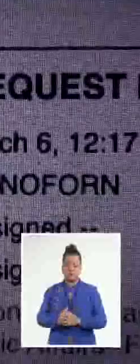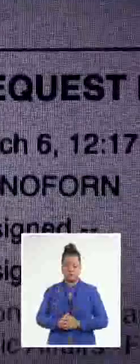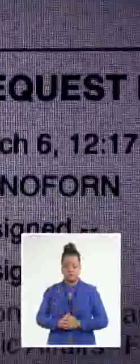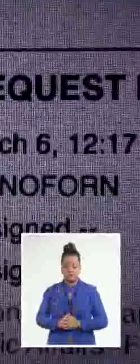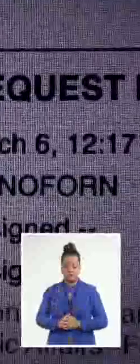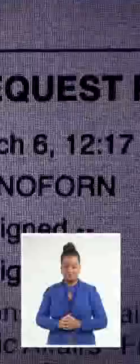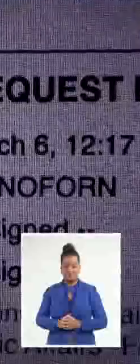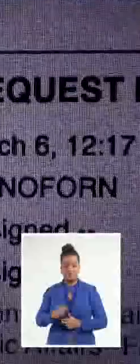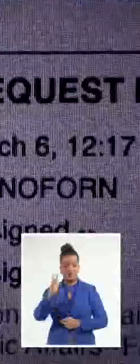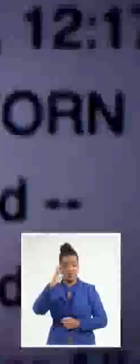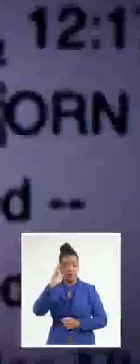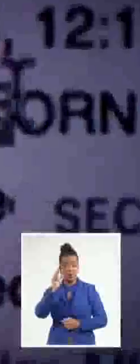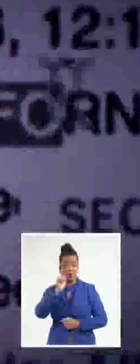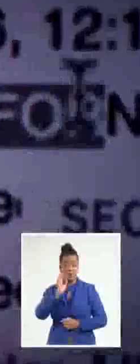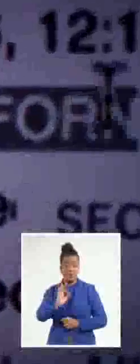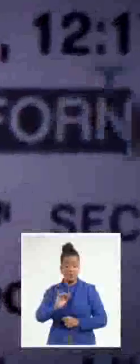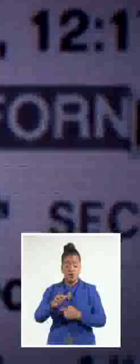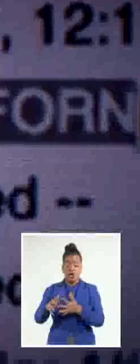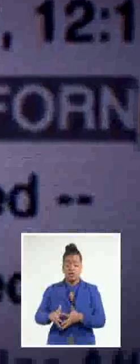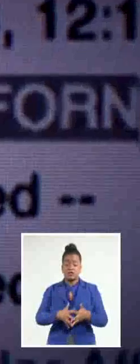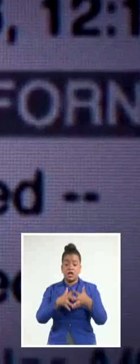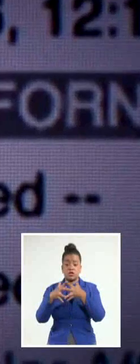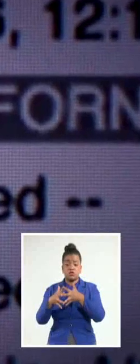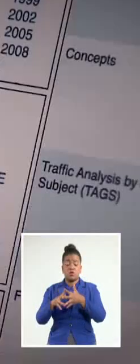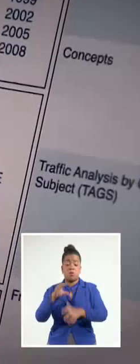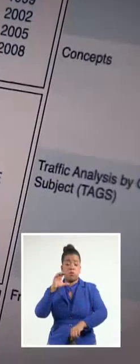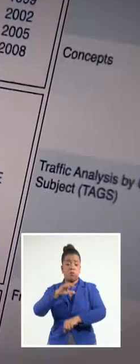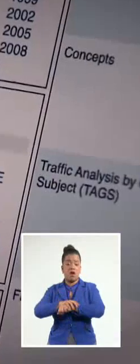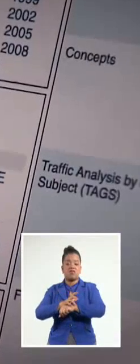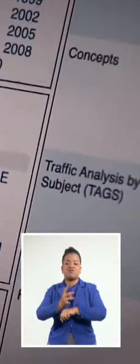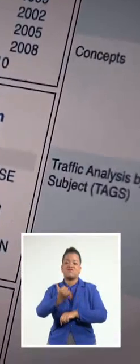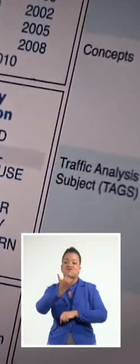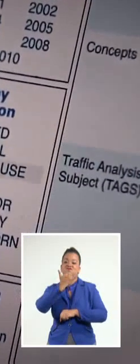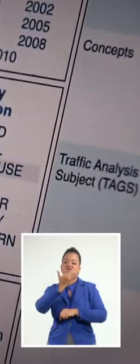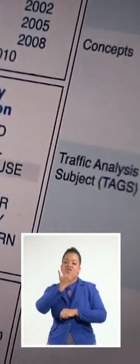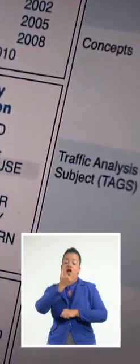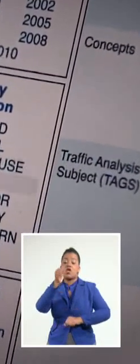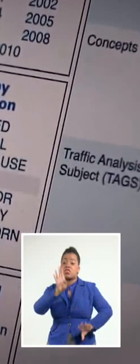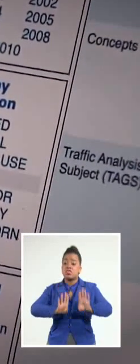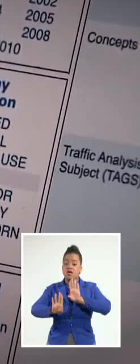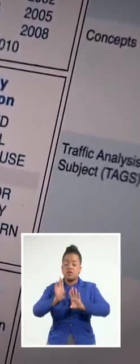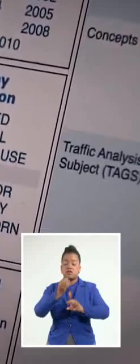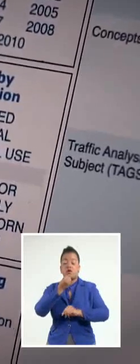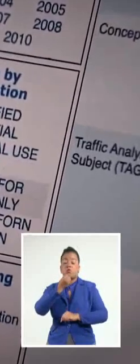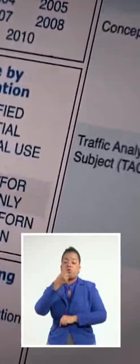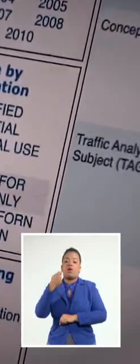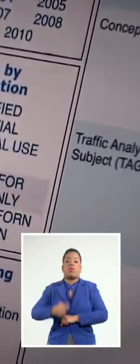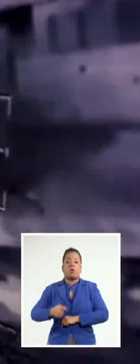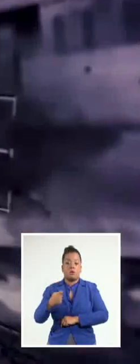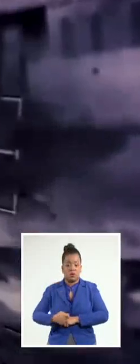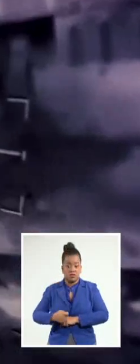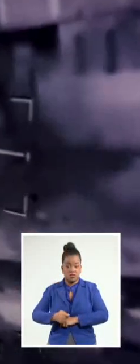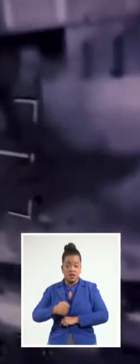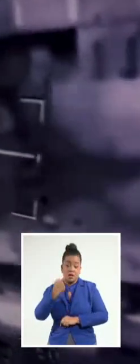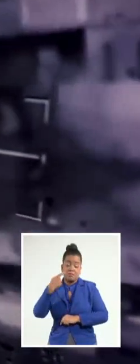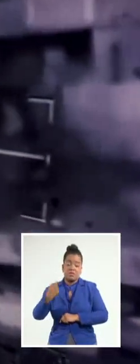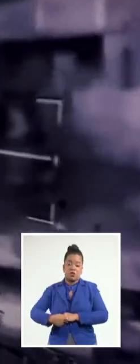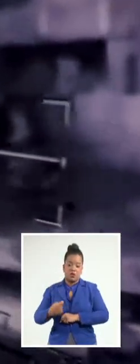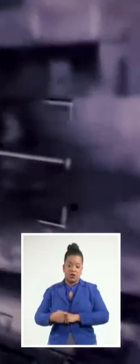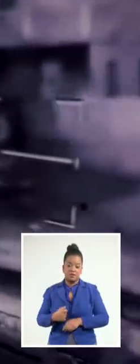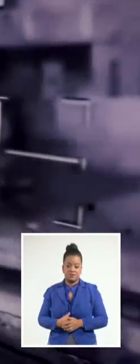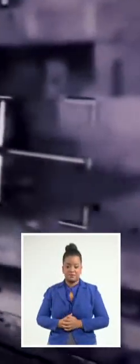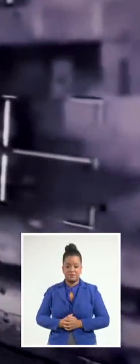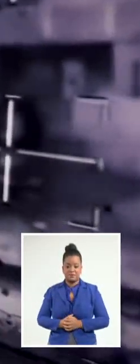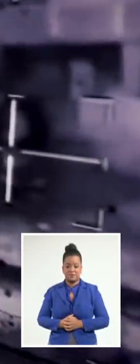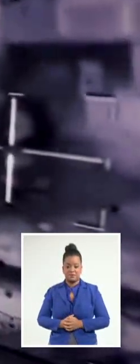de extradición presentado por Estados Unidos, un fallo que la defensa intentará impugnar ante el Tribunal Supremo de Reino Unido. Si